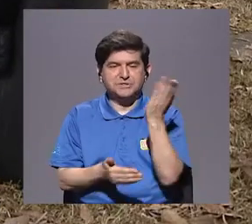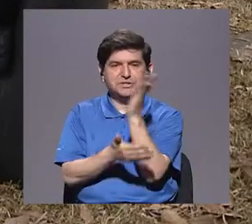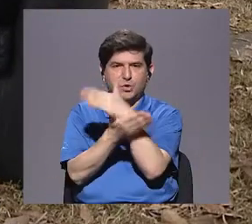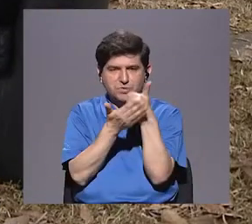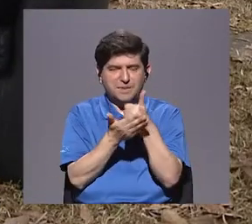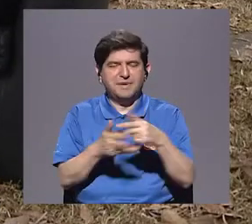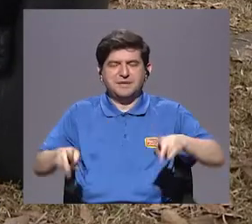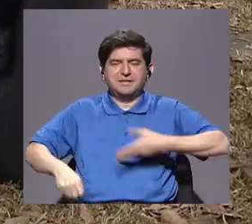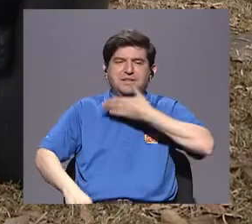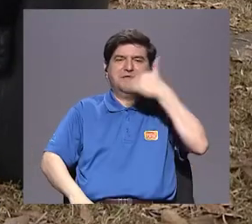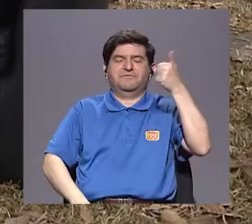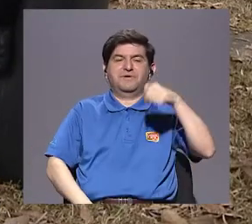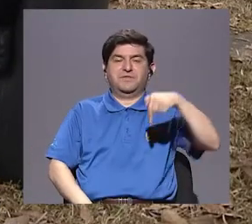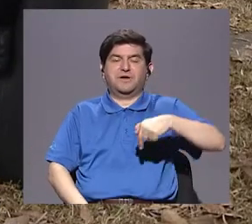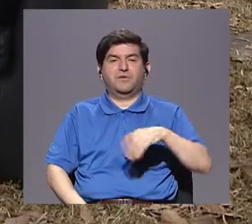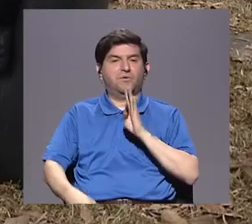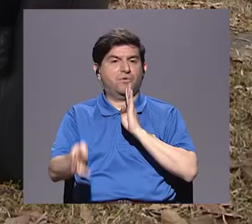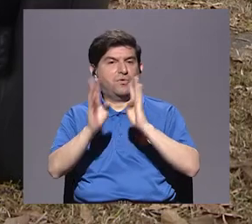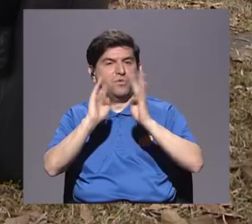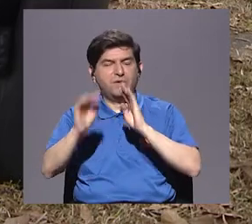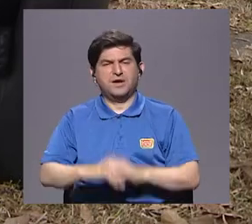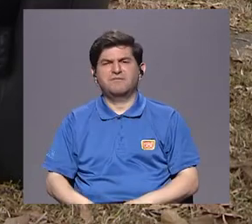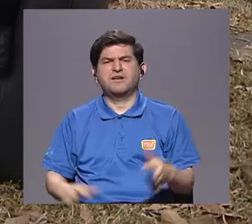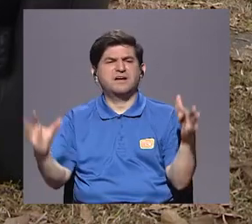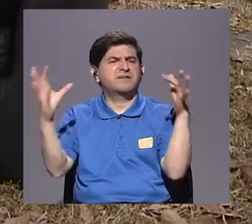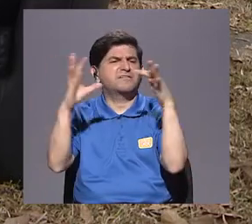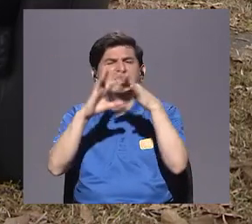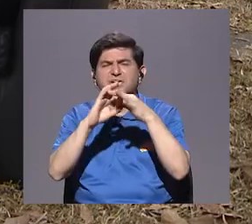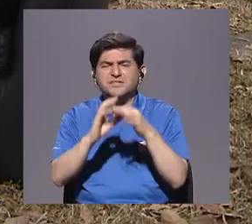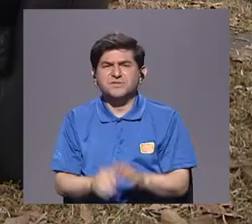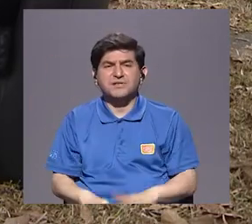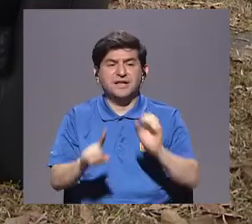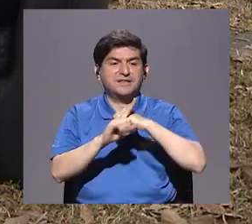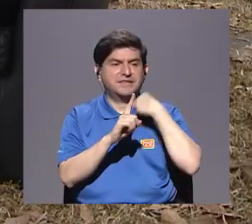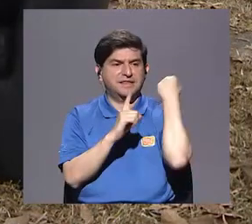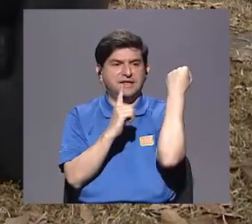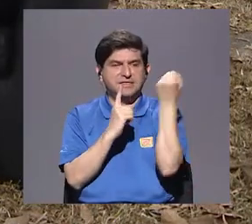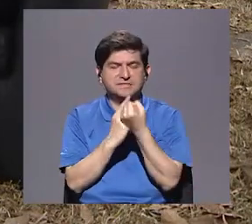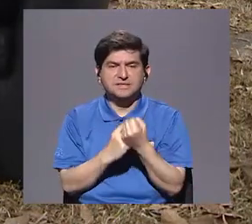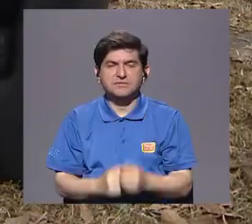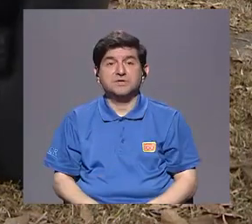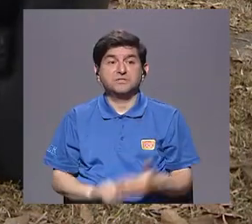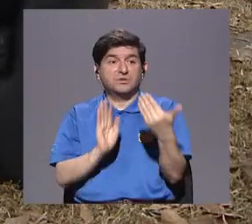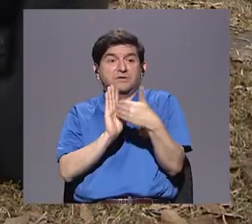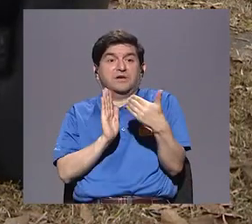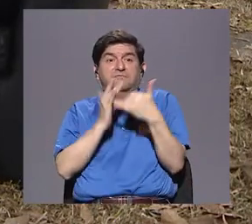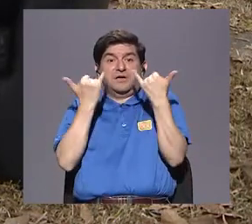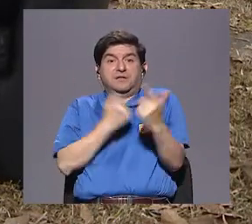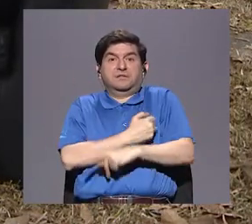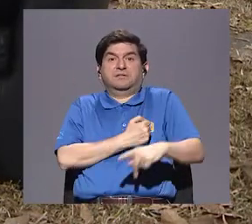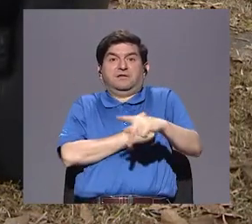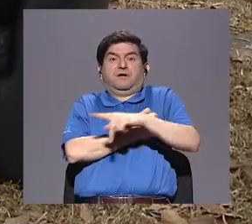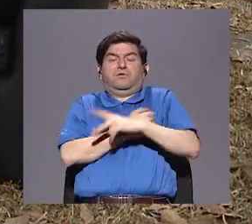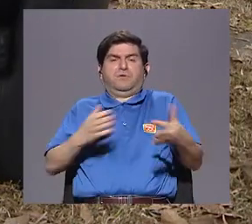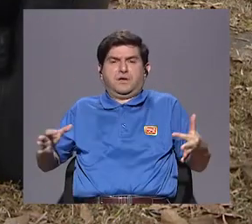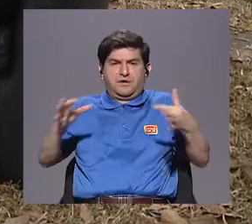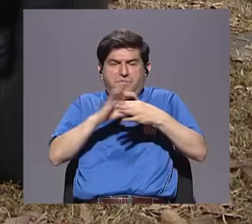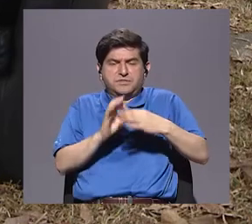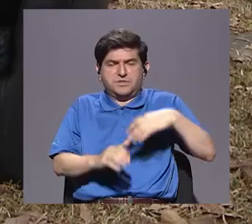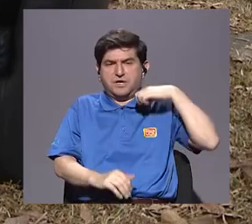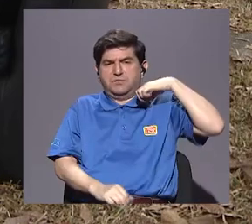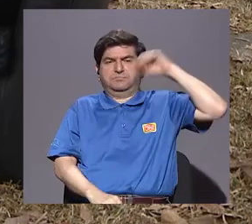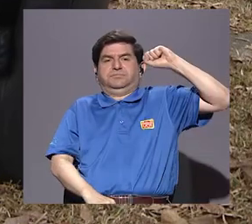Segundo segmento de Vivir Mejor. Estamos conversando acerca de la situación que nos está abrumando en este momento en el país relacionada con